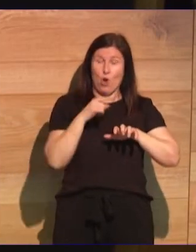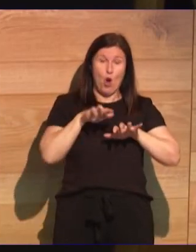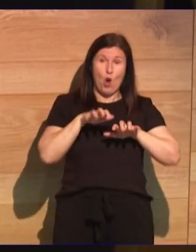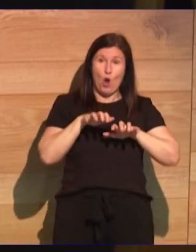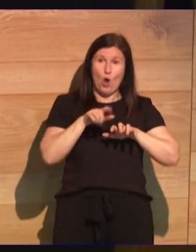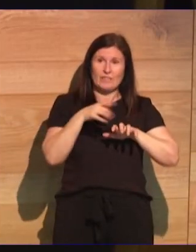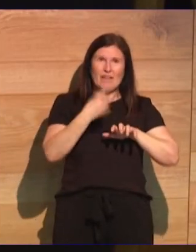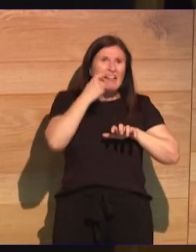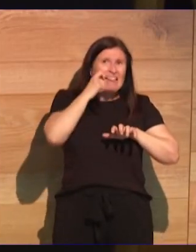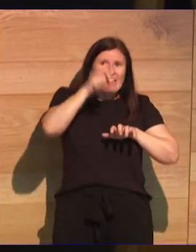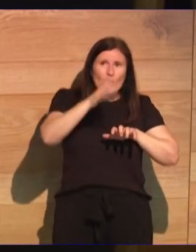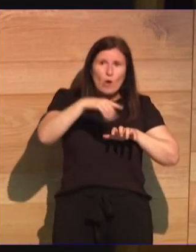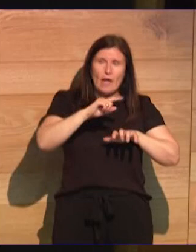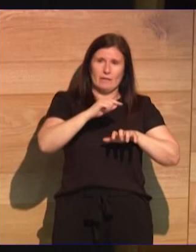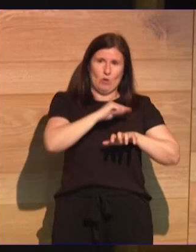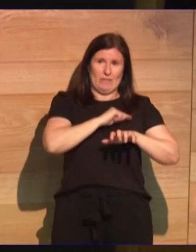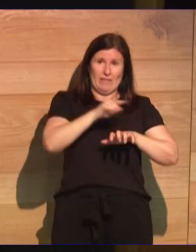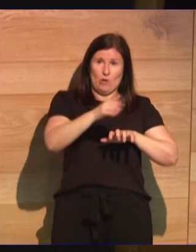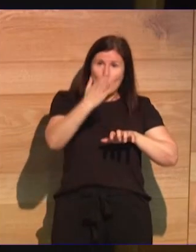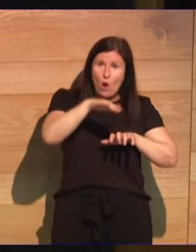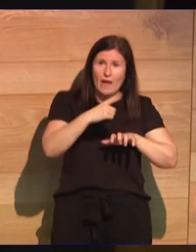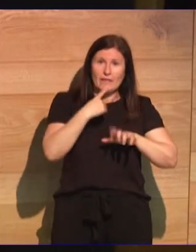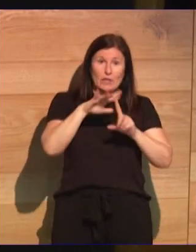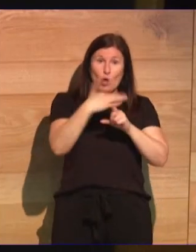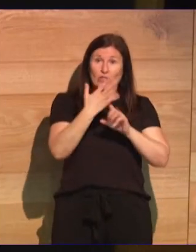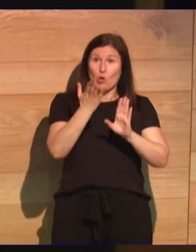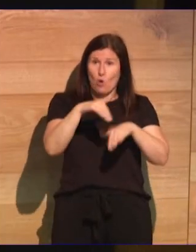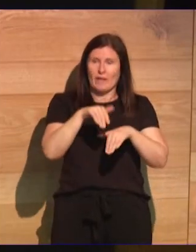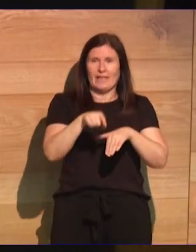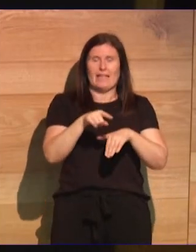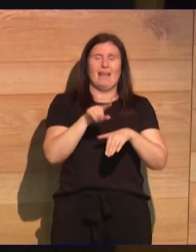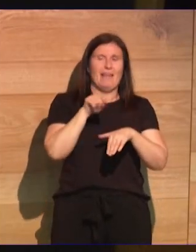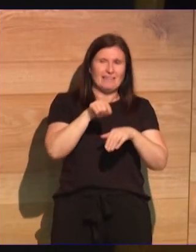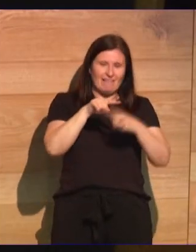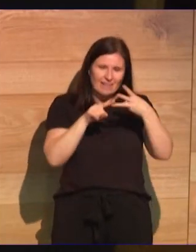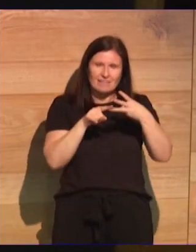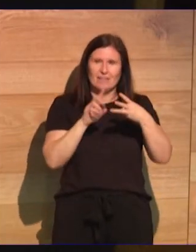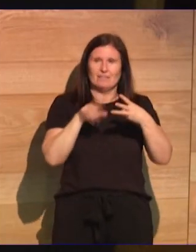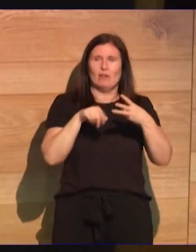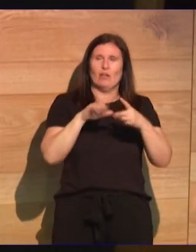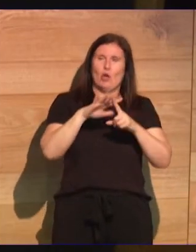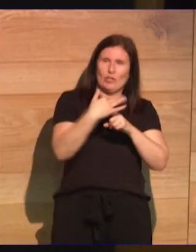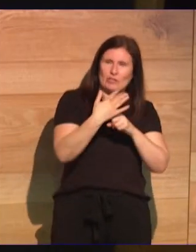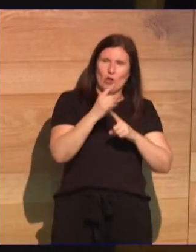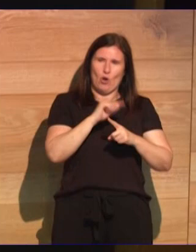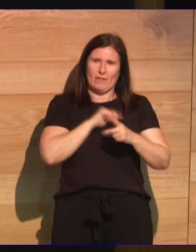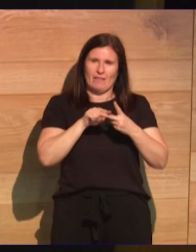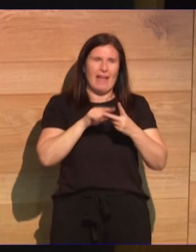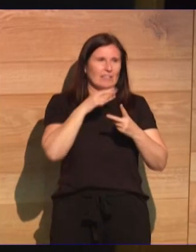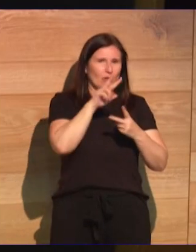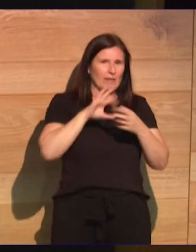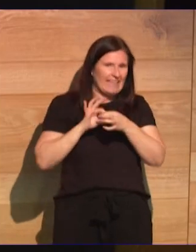tiene consciencia y no tiene contexto, que es verdaderamente lo que diferencia del ser humano, ¿no? Que tiene conciencia y contexto, ¿no?